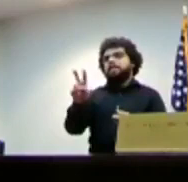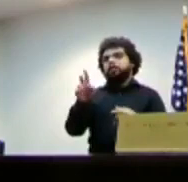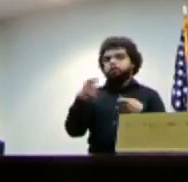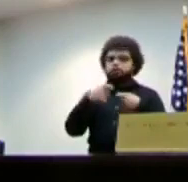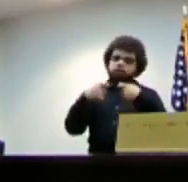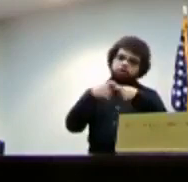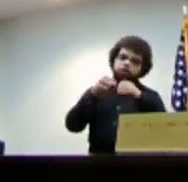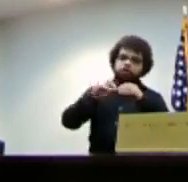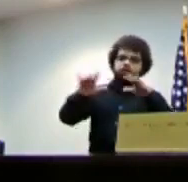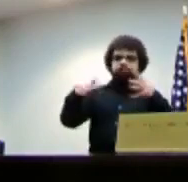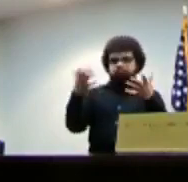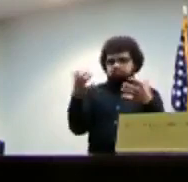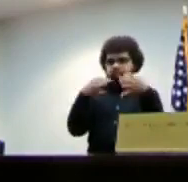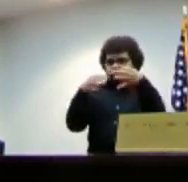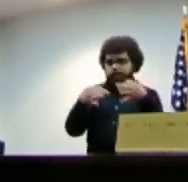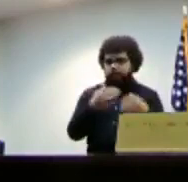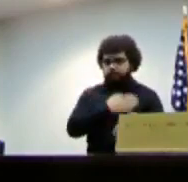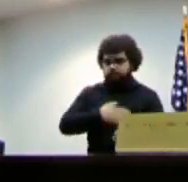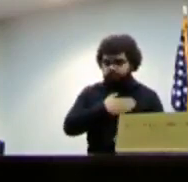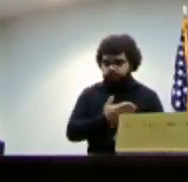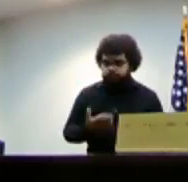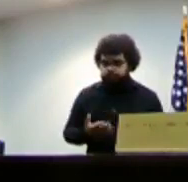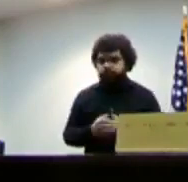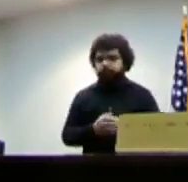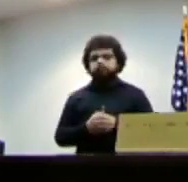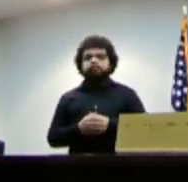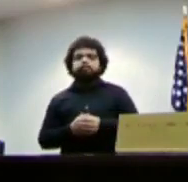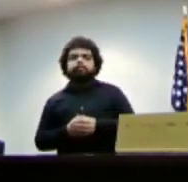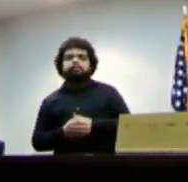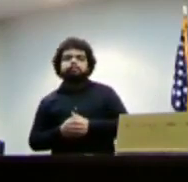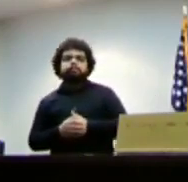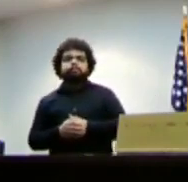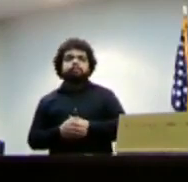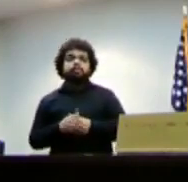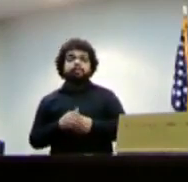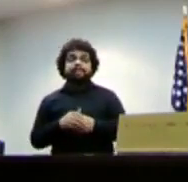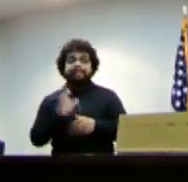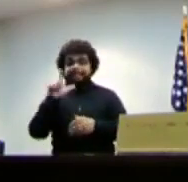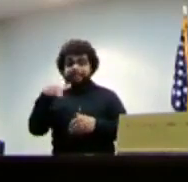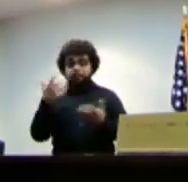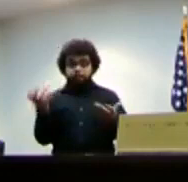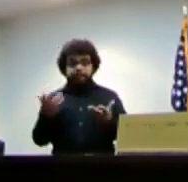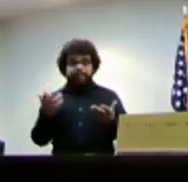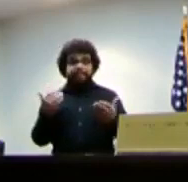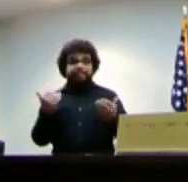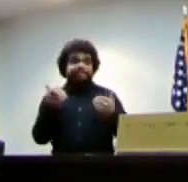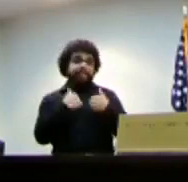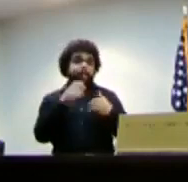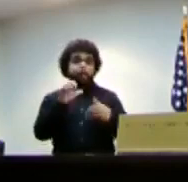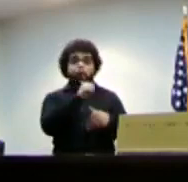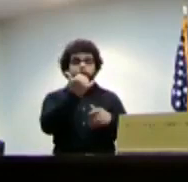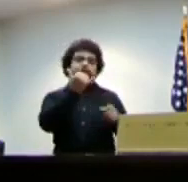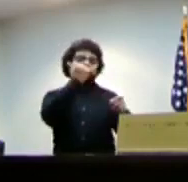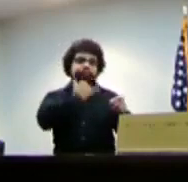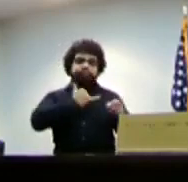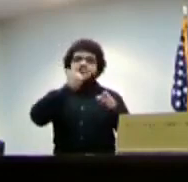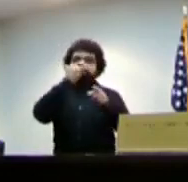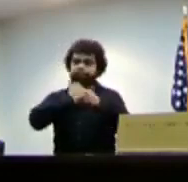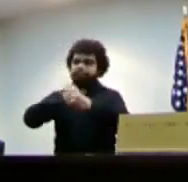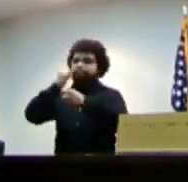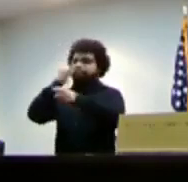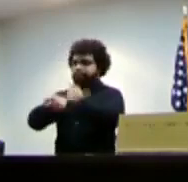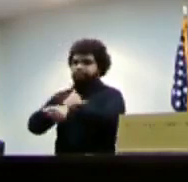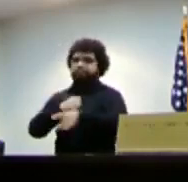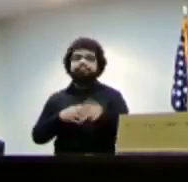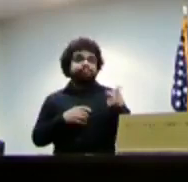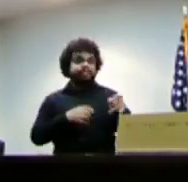Vamos a ver, explique. Ok. Luego de eso, tuvimos fallas en otras unidades. La unidad